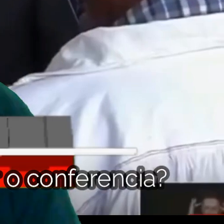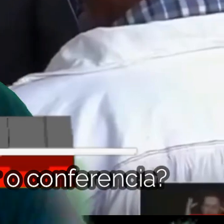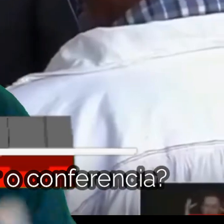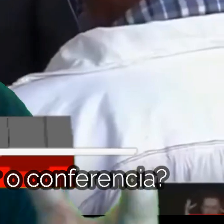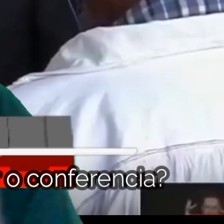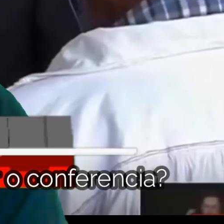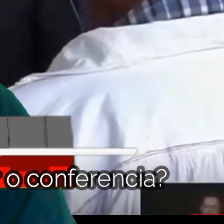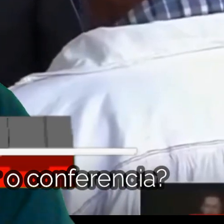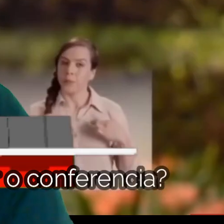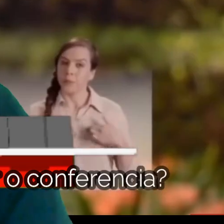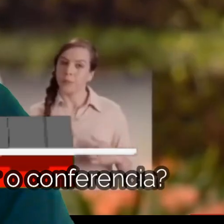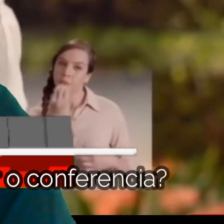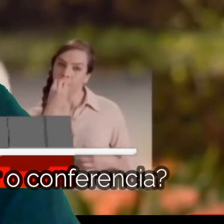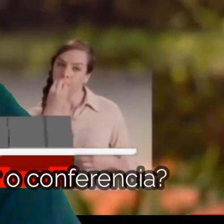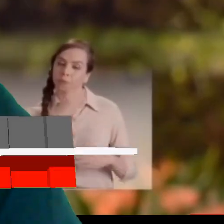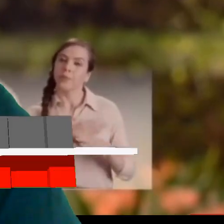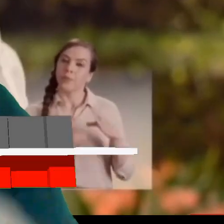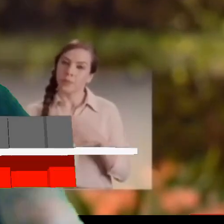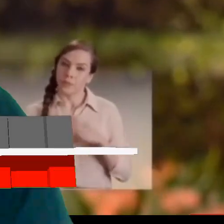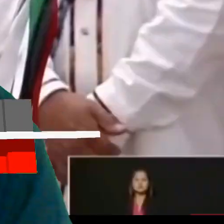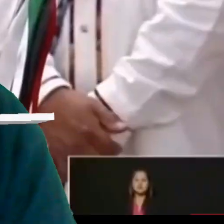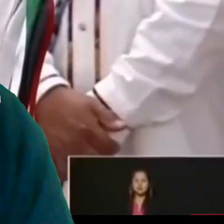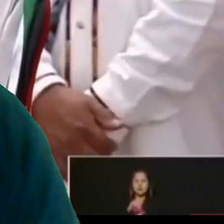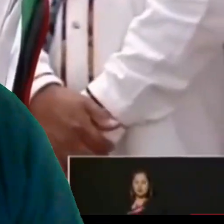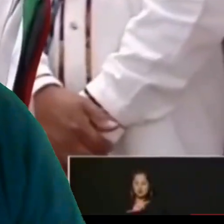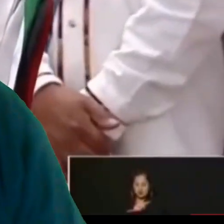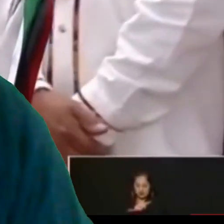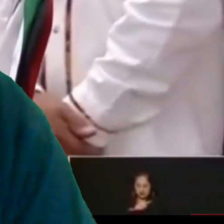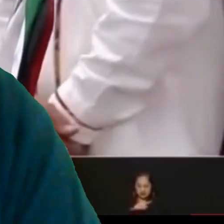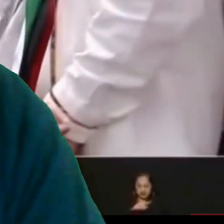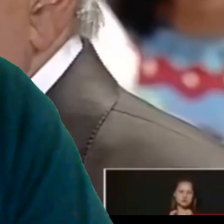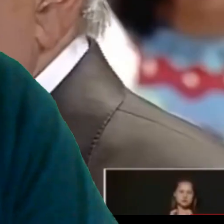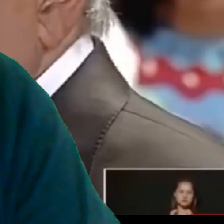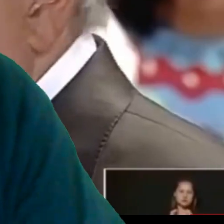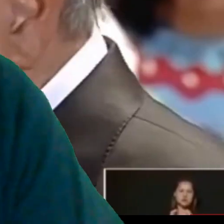Pero esa es la visión de empresarios.